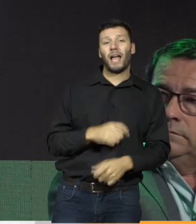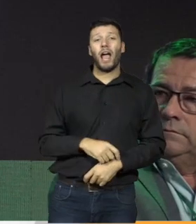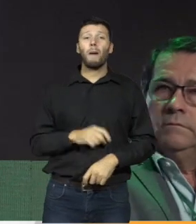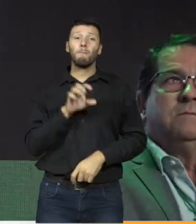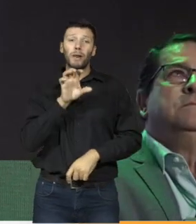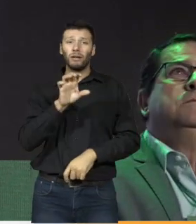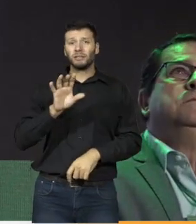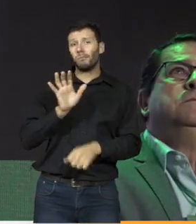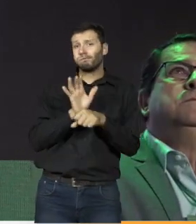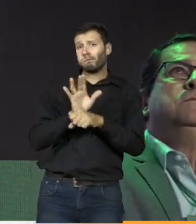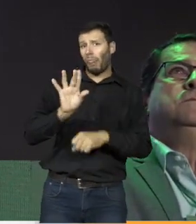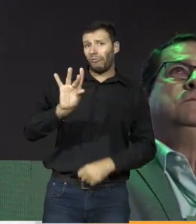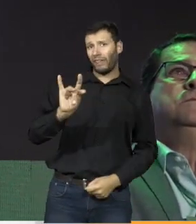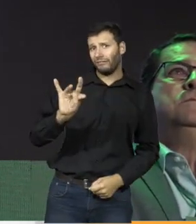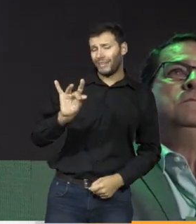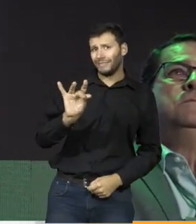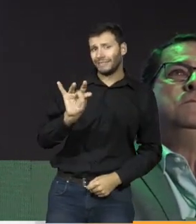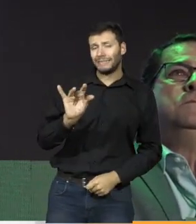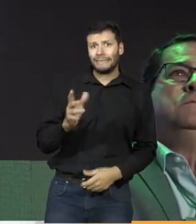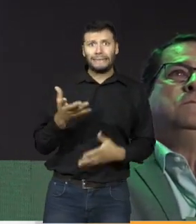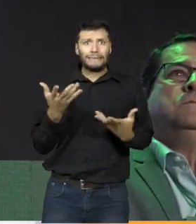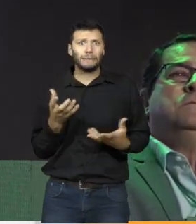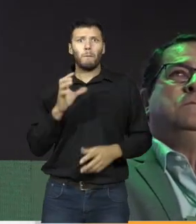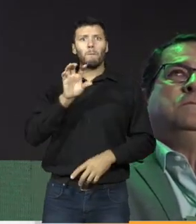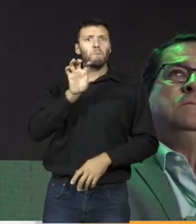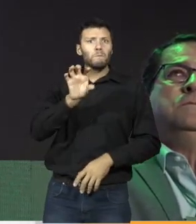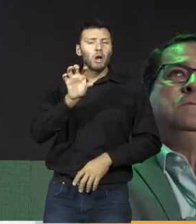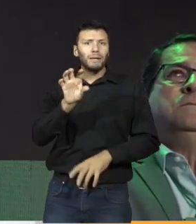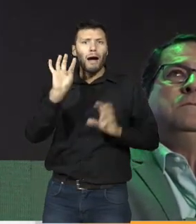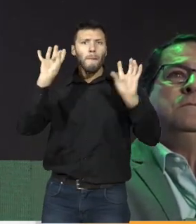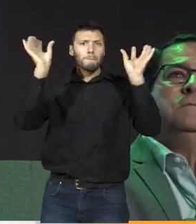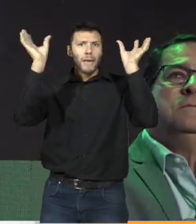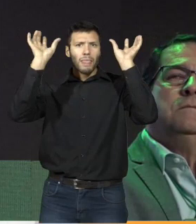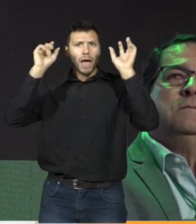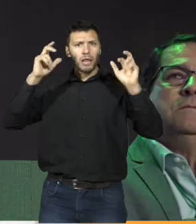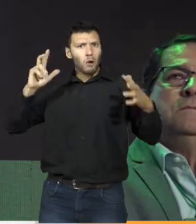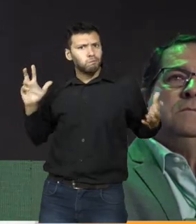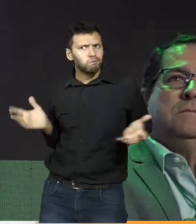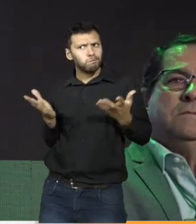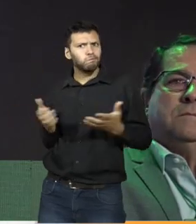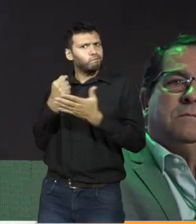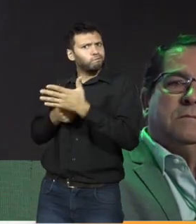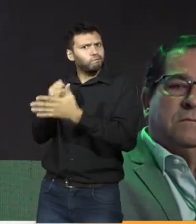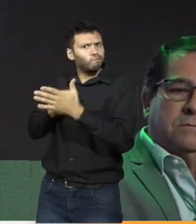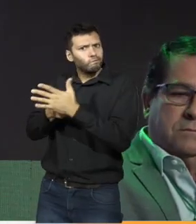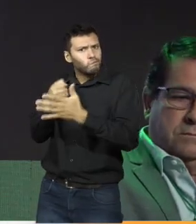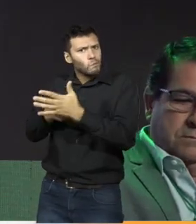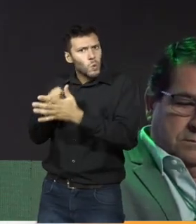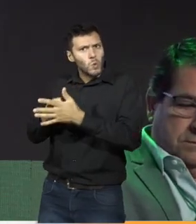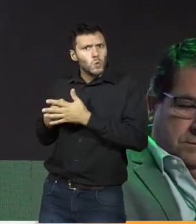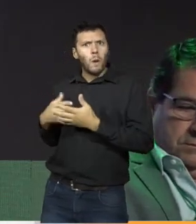con una movida ambientalista muy fuerte, con movimientos ambientalistas muy